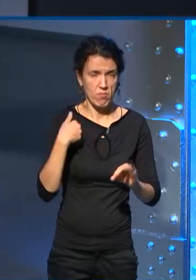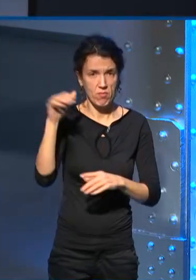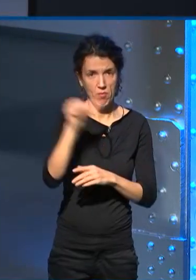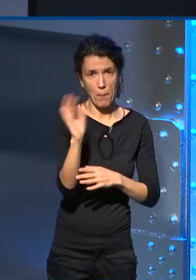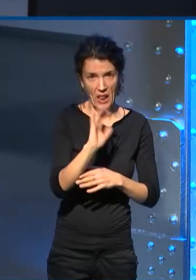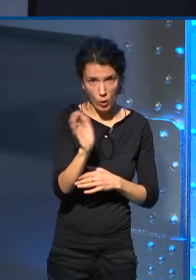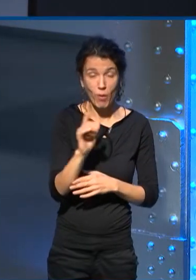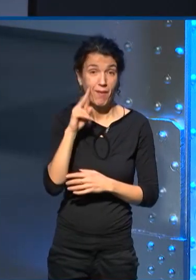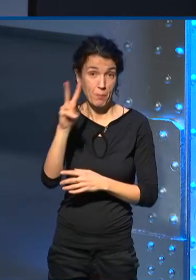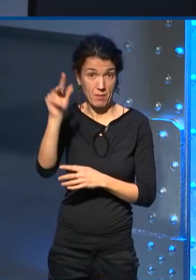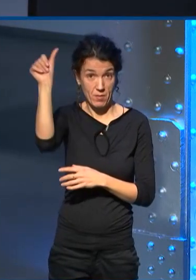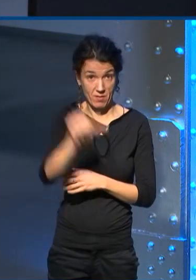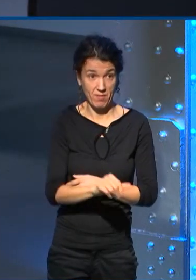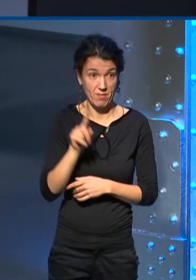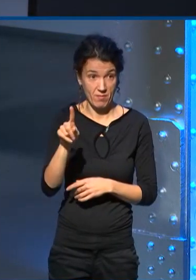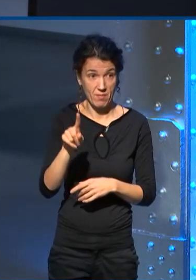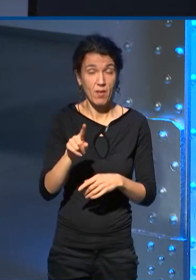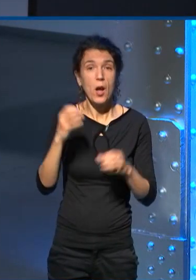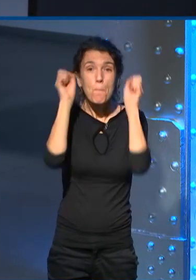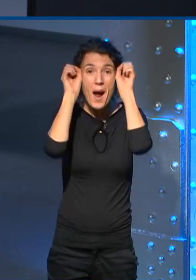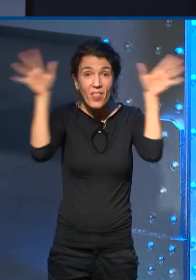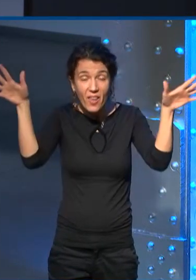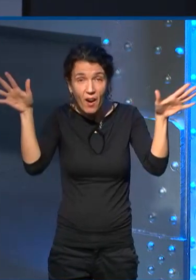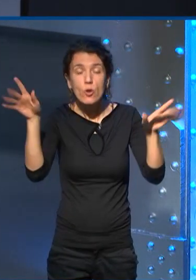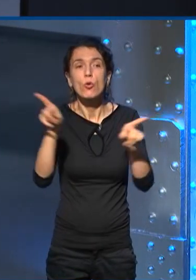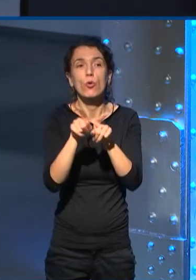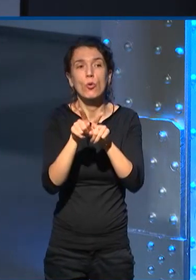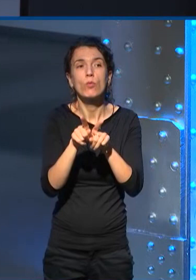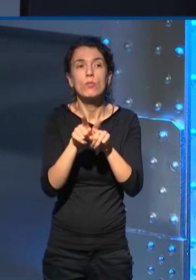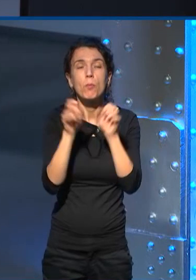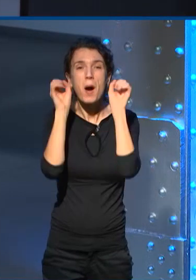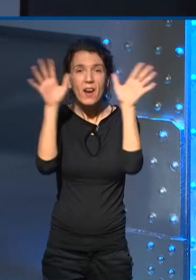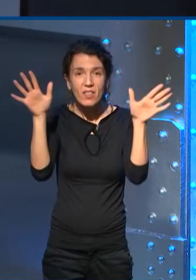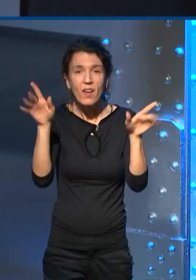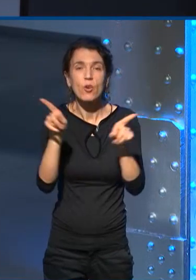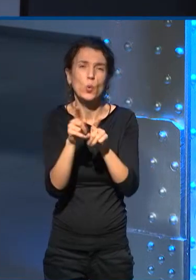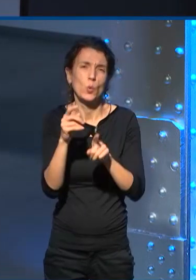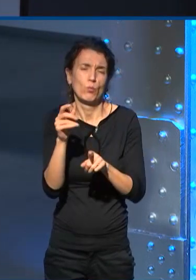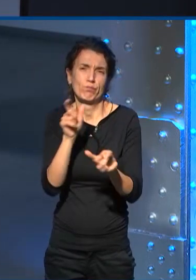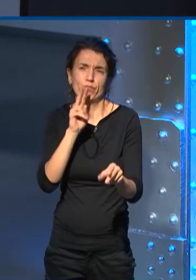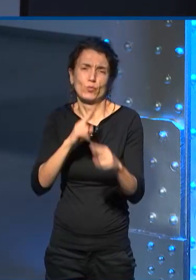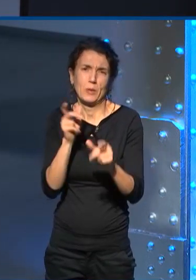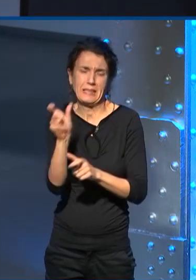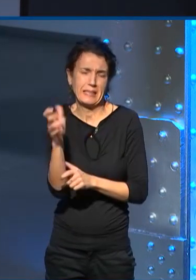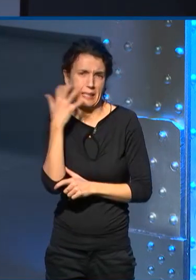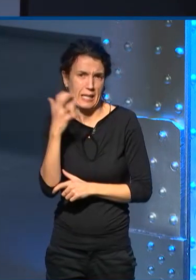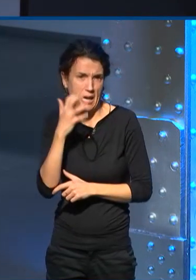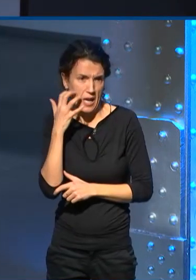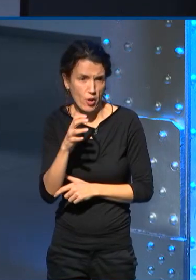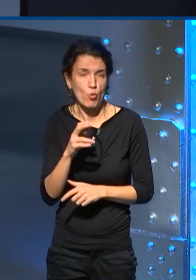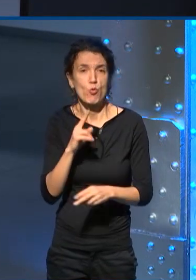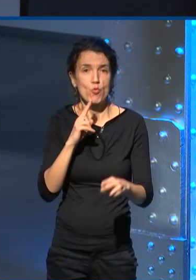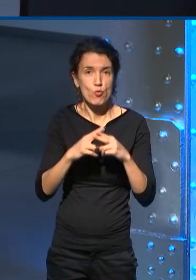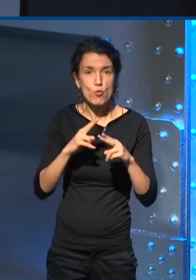la película, The Martian. El marciano. En español no se tradujo por el marciano porque suena raro lo del marciano, ¿no? Pero se